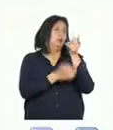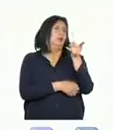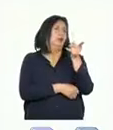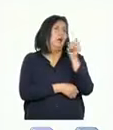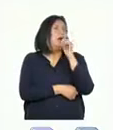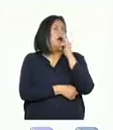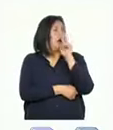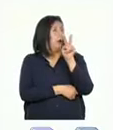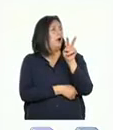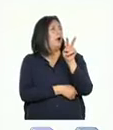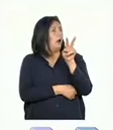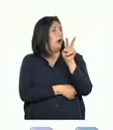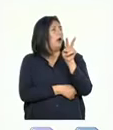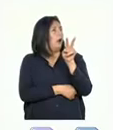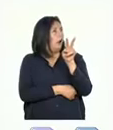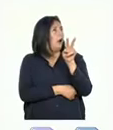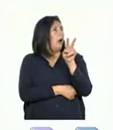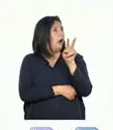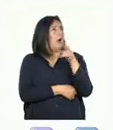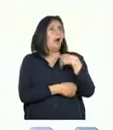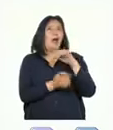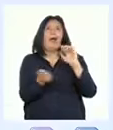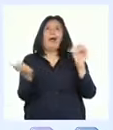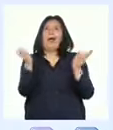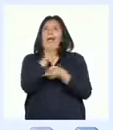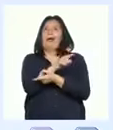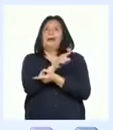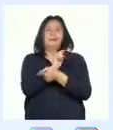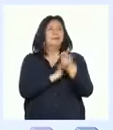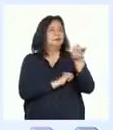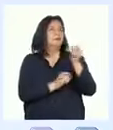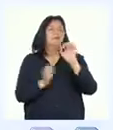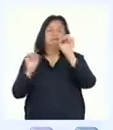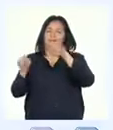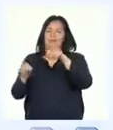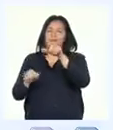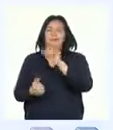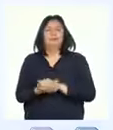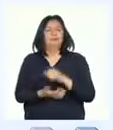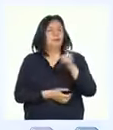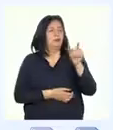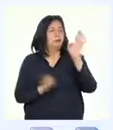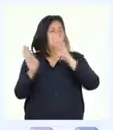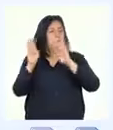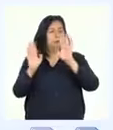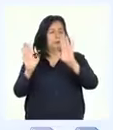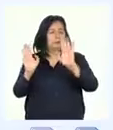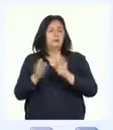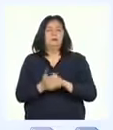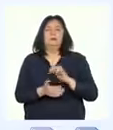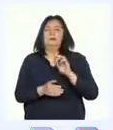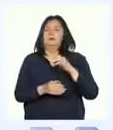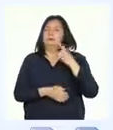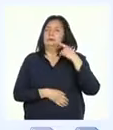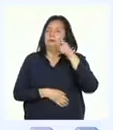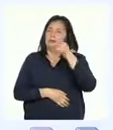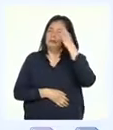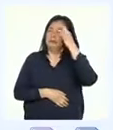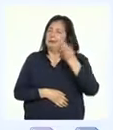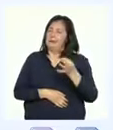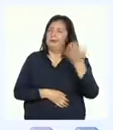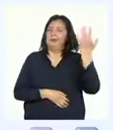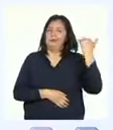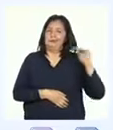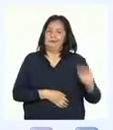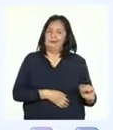gráficos podemos darnos cuenta muy fácilmente de que es al revés. Así es, Patti. Y no te preocupes, porque lo que creías de